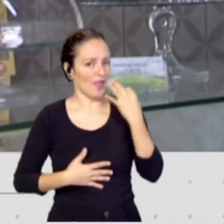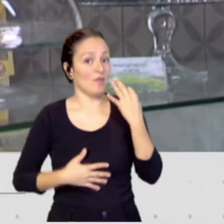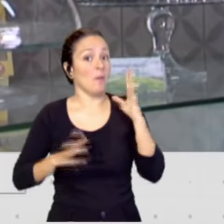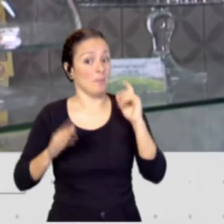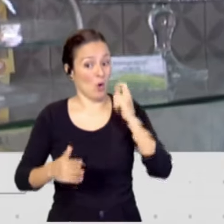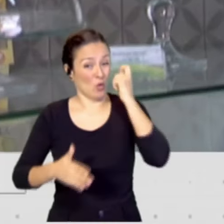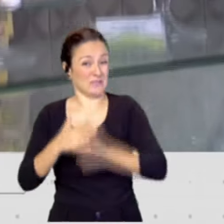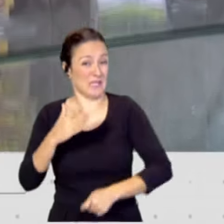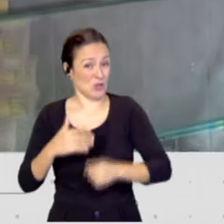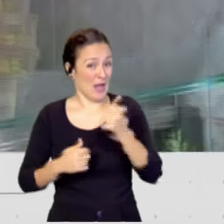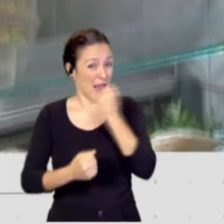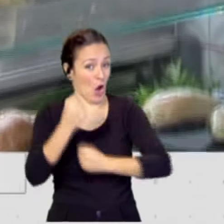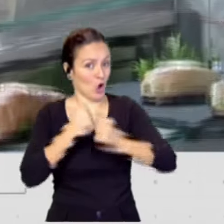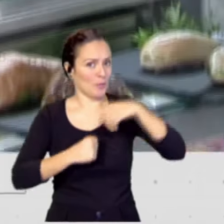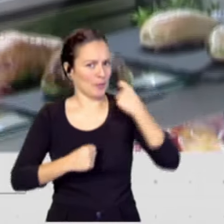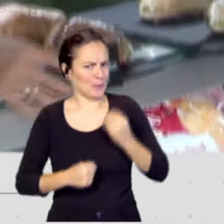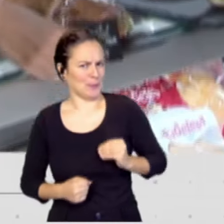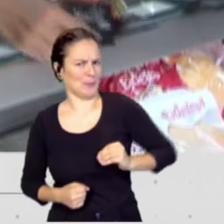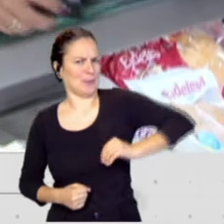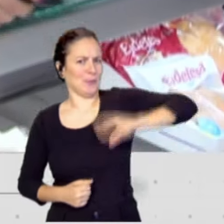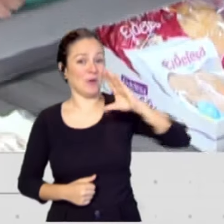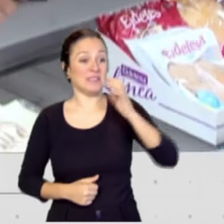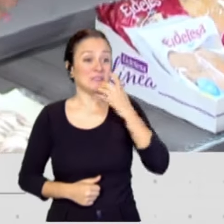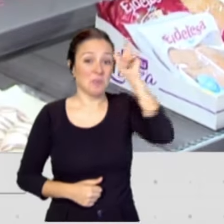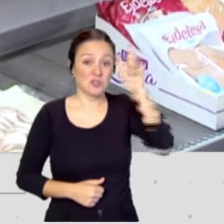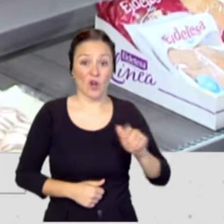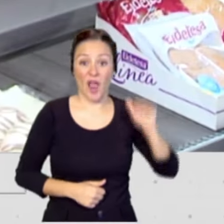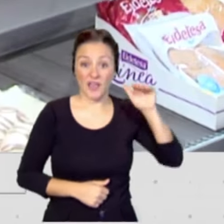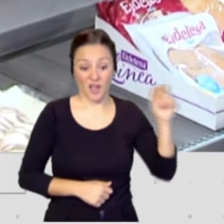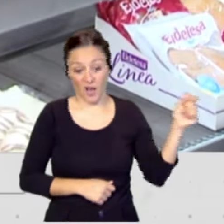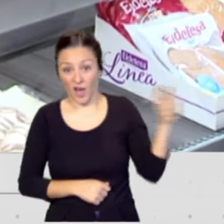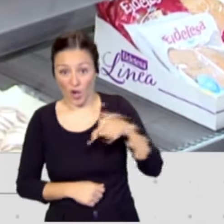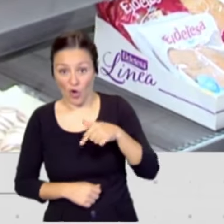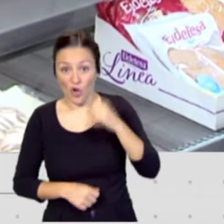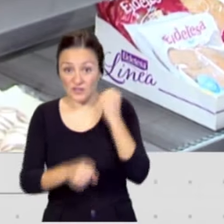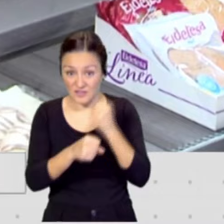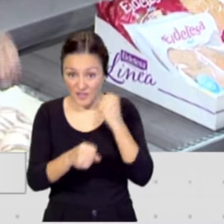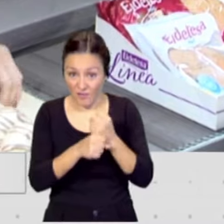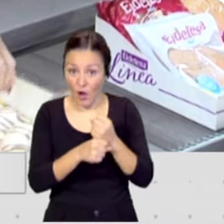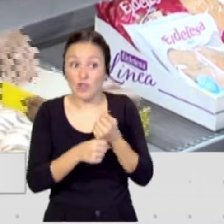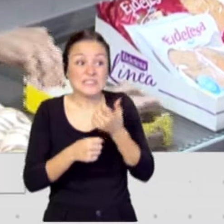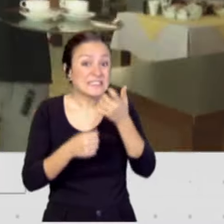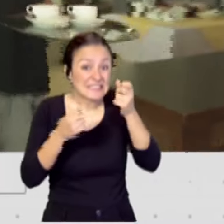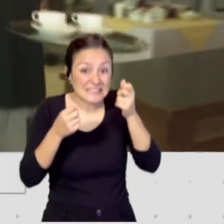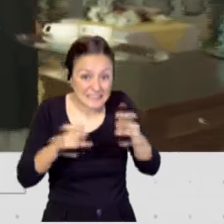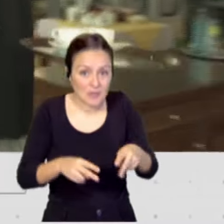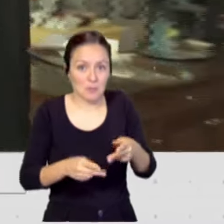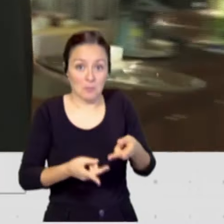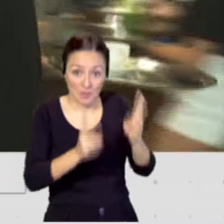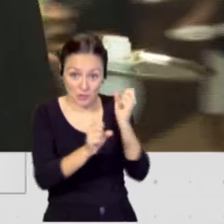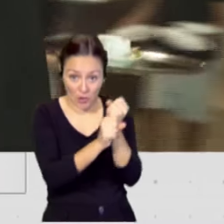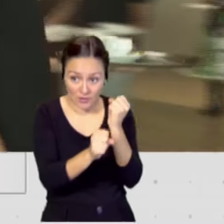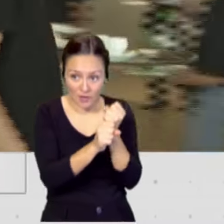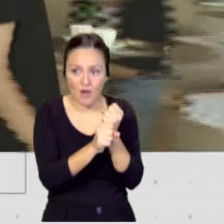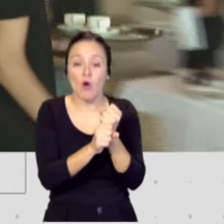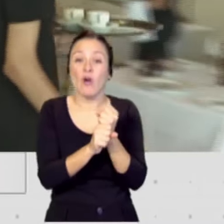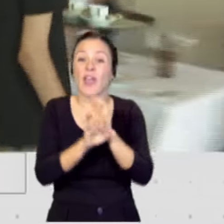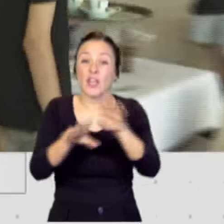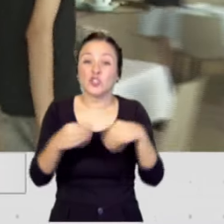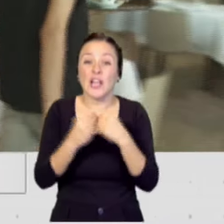elevadas tener un trabajador extranjero sin permiso y trabajo realizar una actividad laboral supone una cuantidad económica de más de